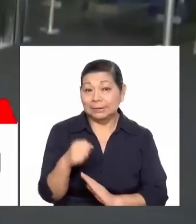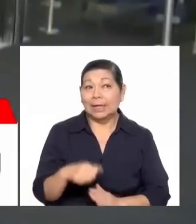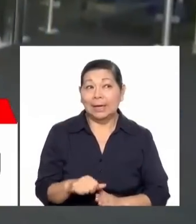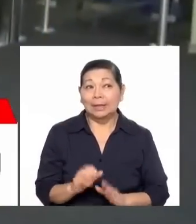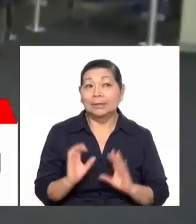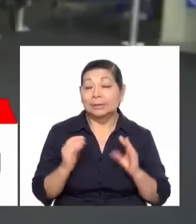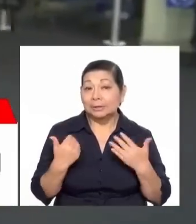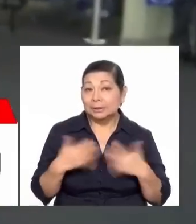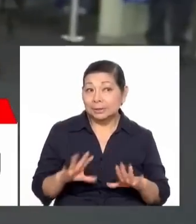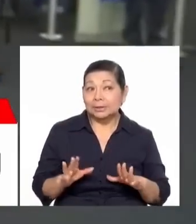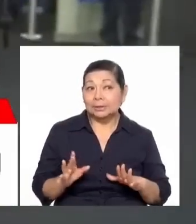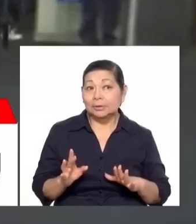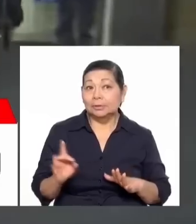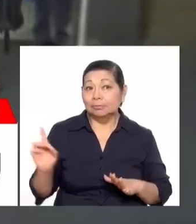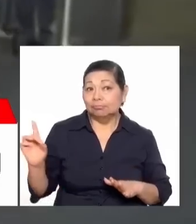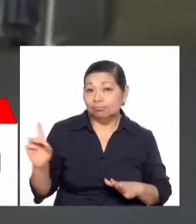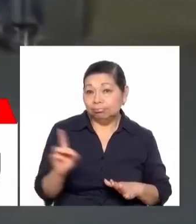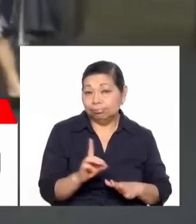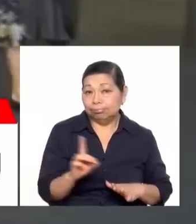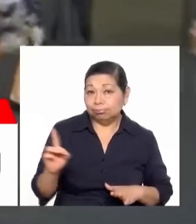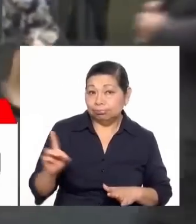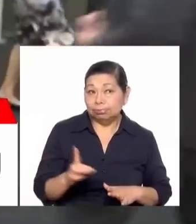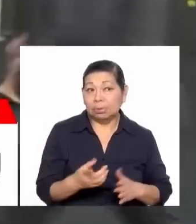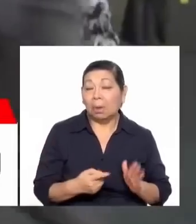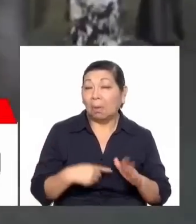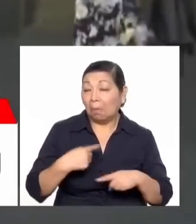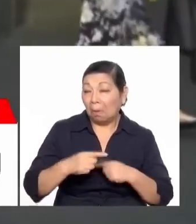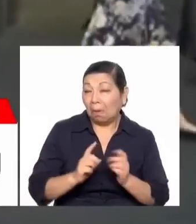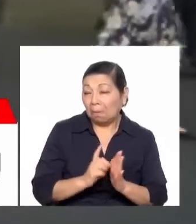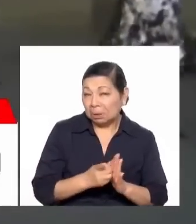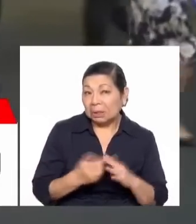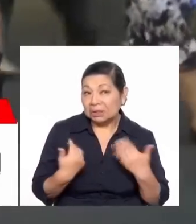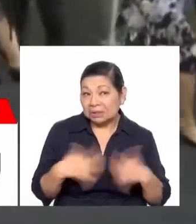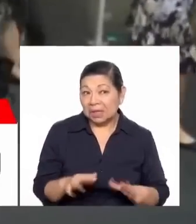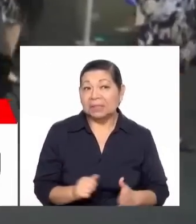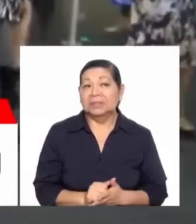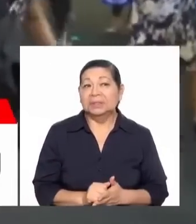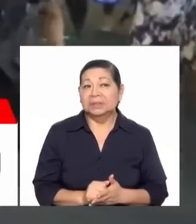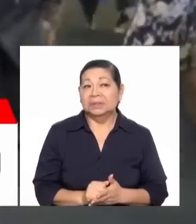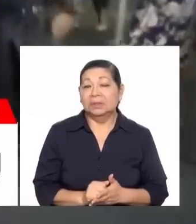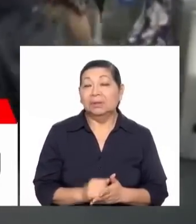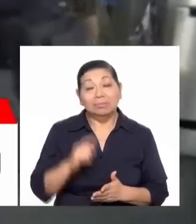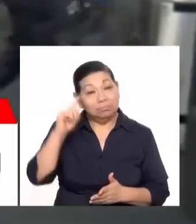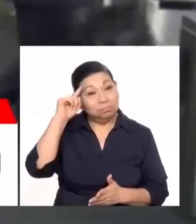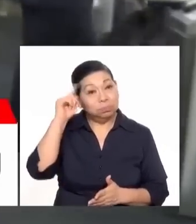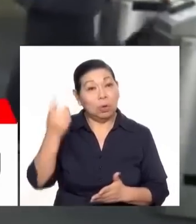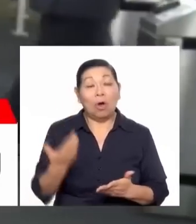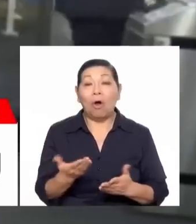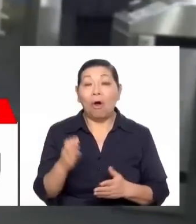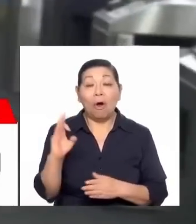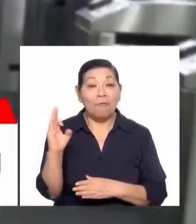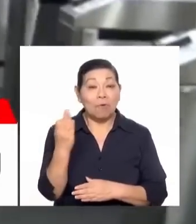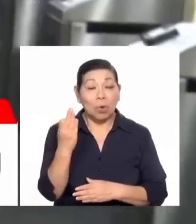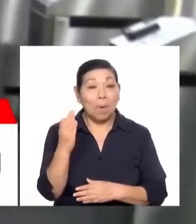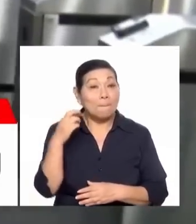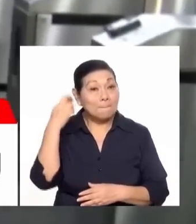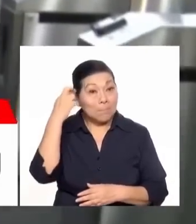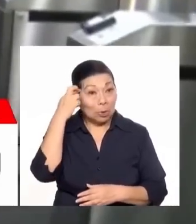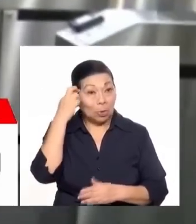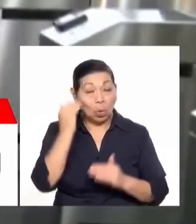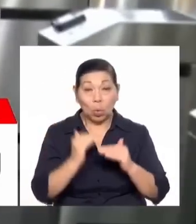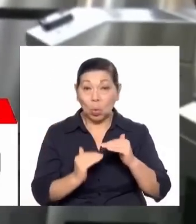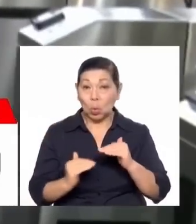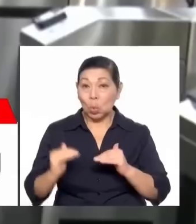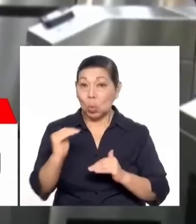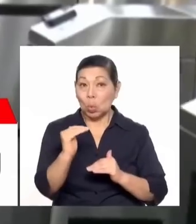se debe estar dando a conocer, o en los próximos minutos se debe estar ya inaugurando el foro político de alto